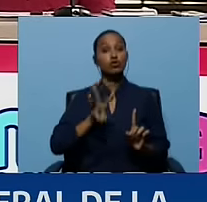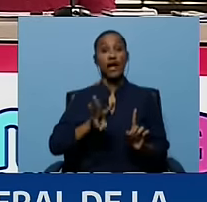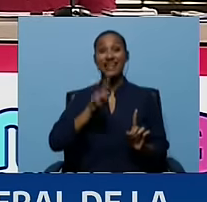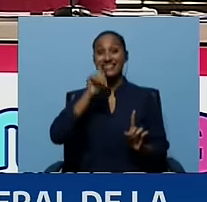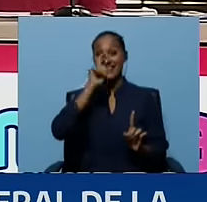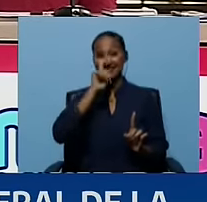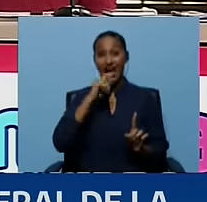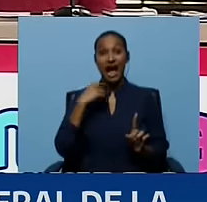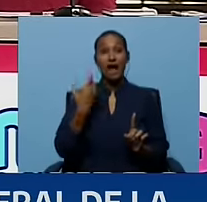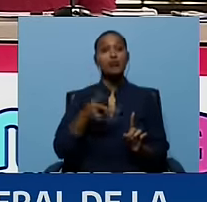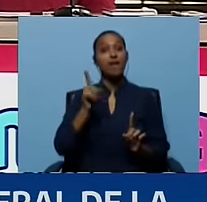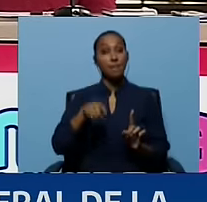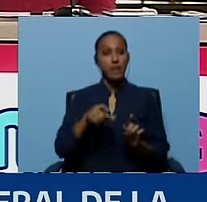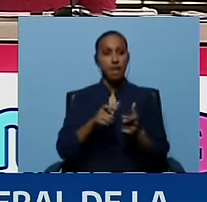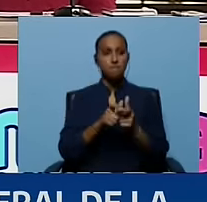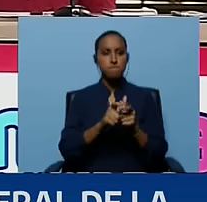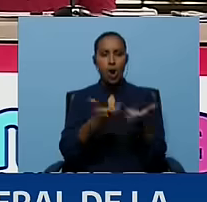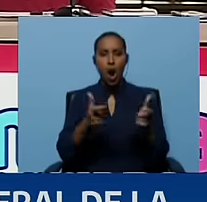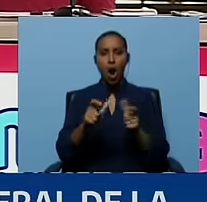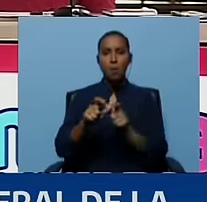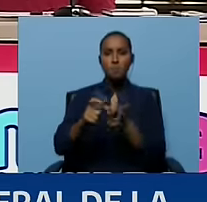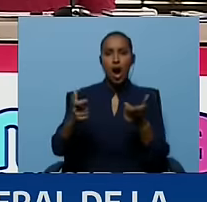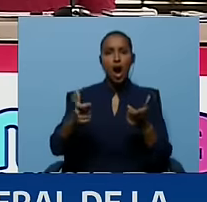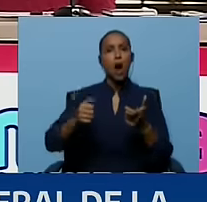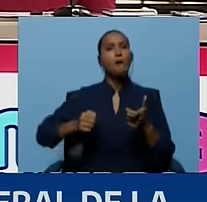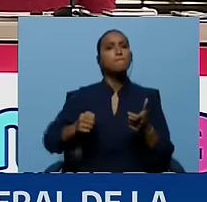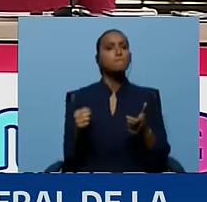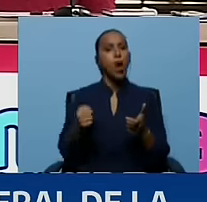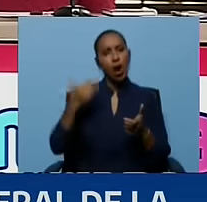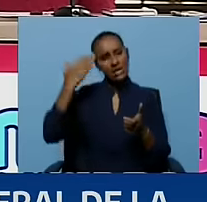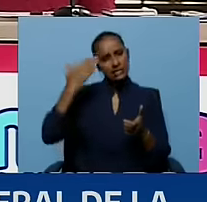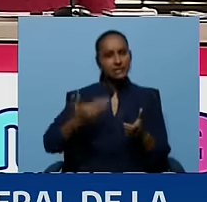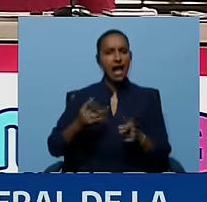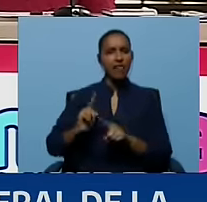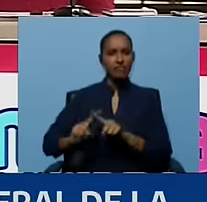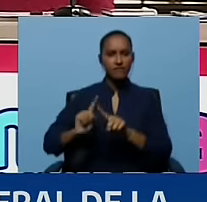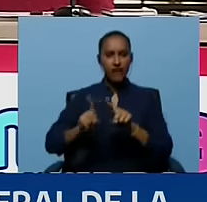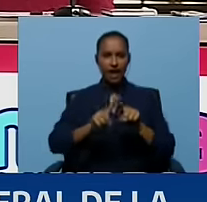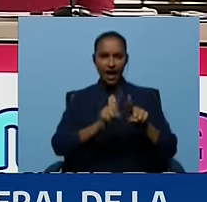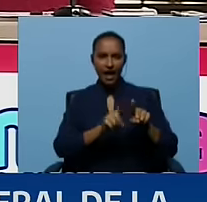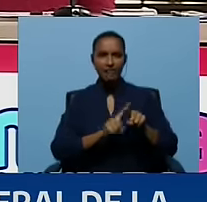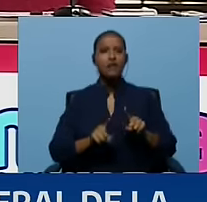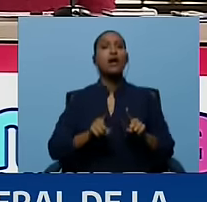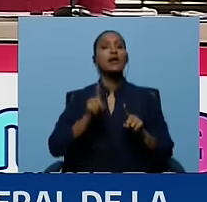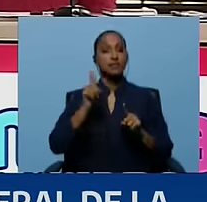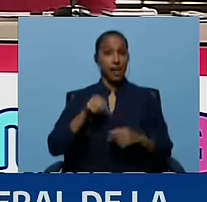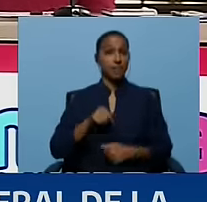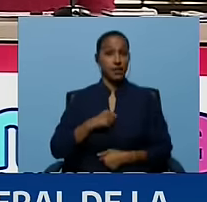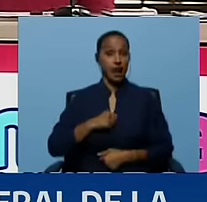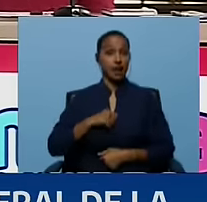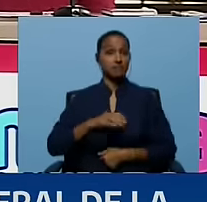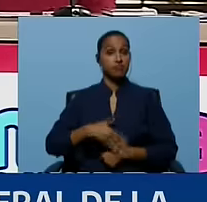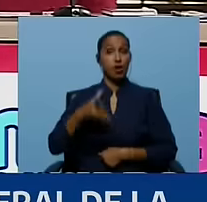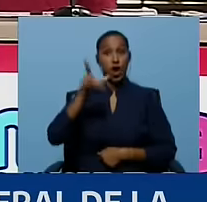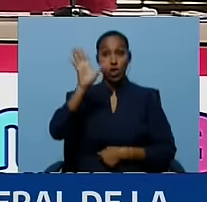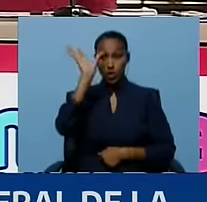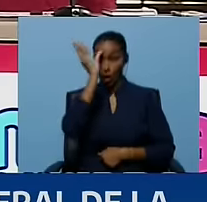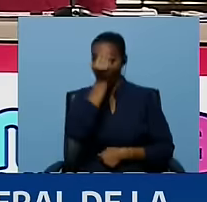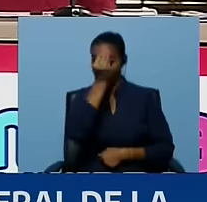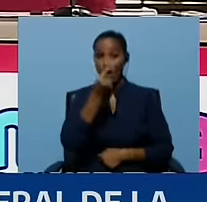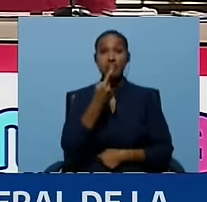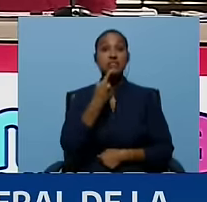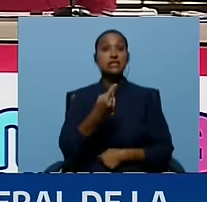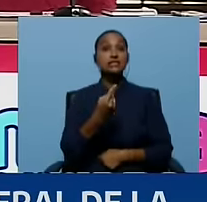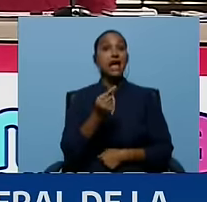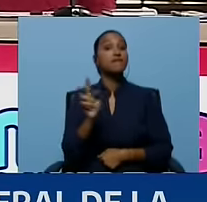de los cuadrantes de paz, la derrota definitiva, que hasta Donald Trump reconoce que en Venezuela es el país